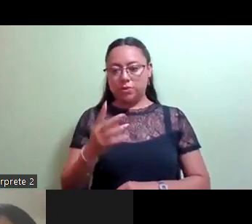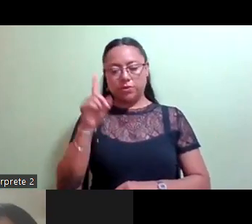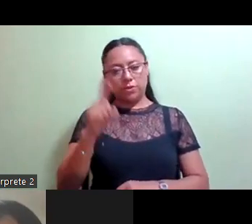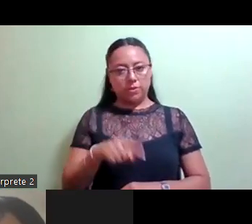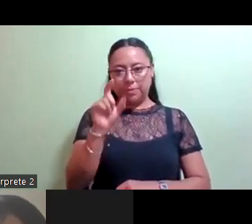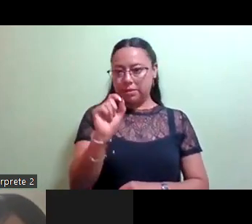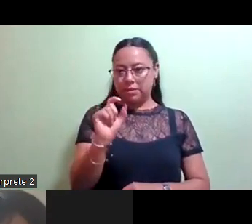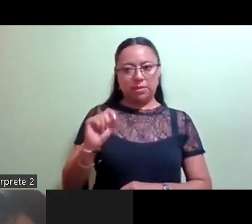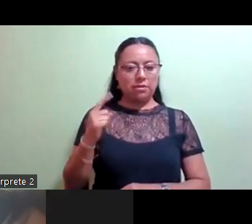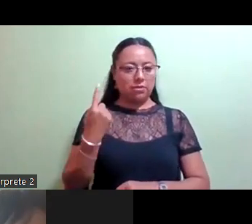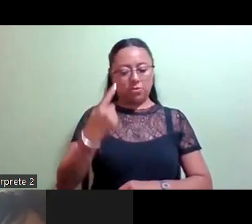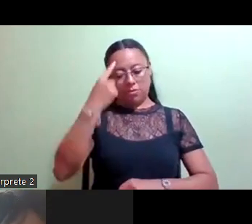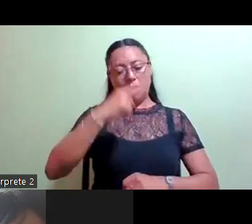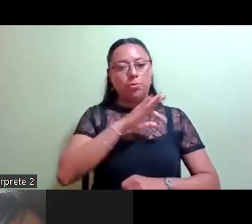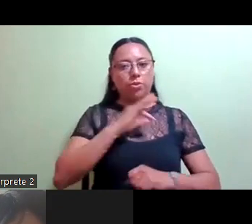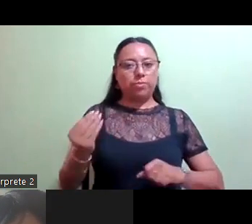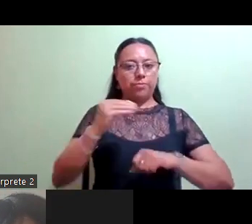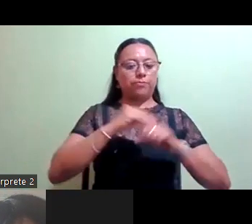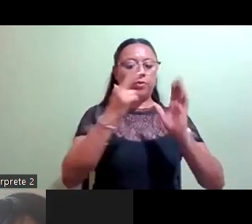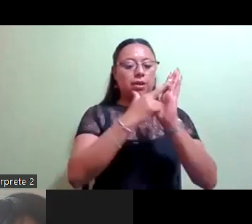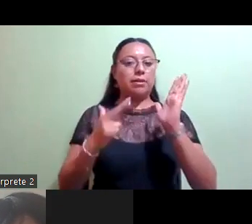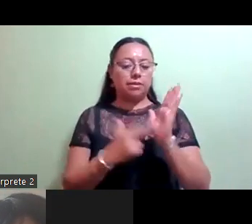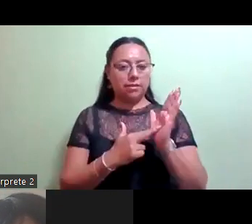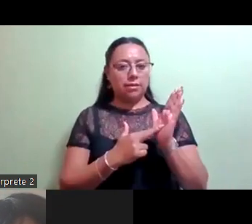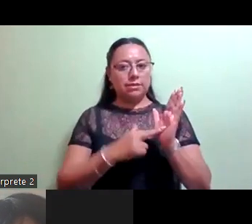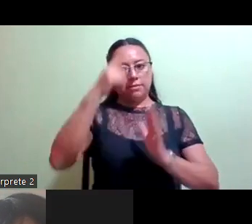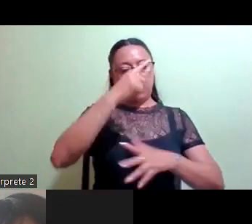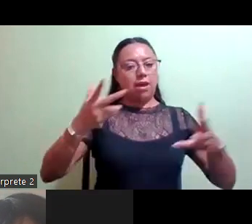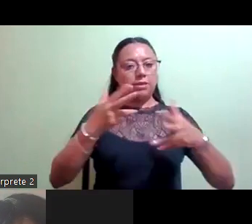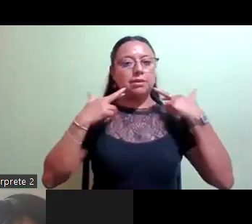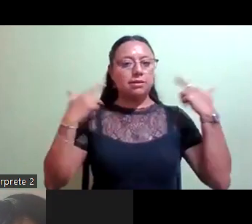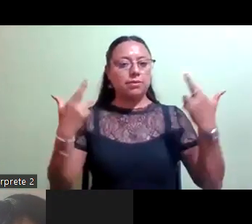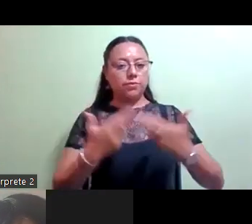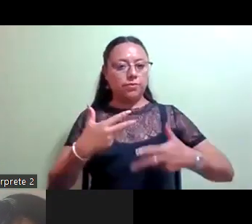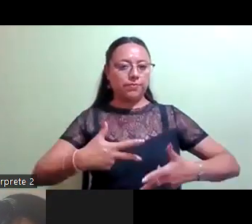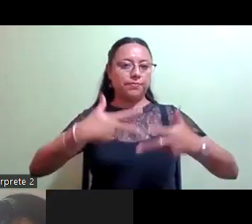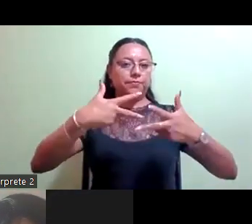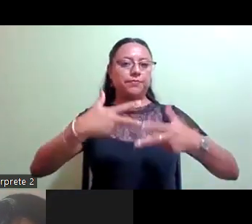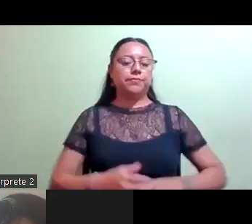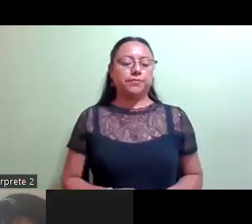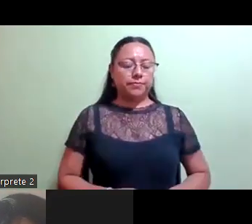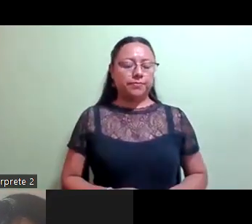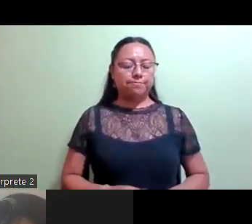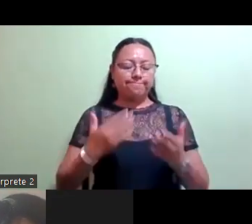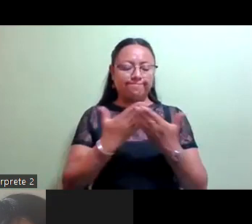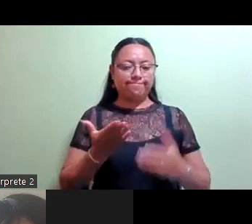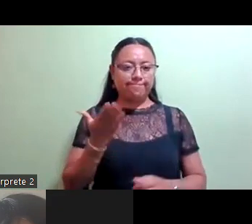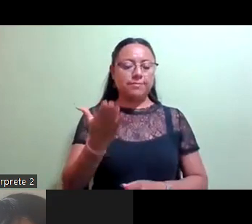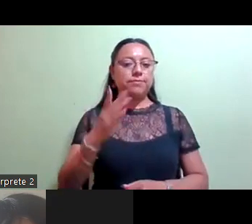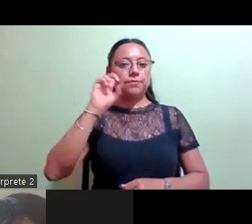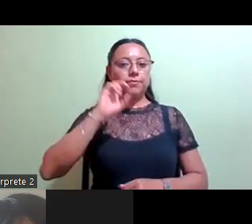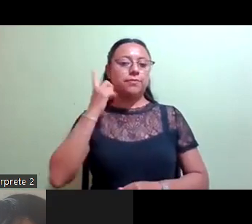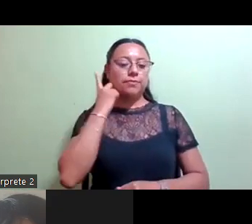CCMX/2/Jucopo/04/2021, por el que se establecen las reglas para llevar a cabo las sesiones vía remota. Le suplico a la